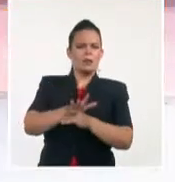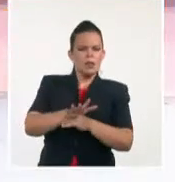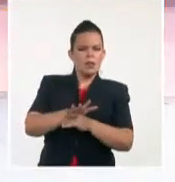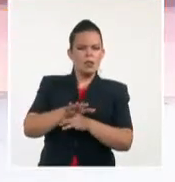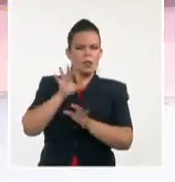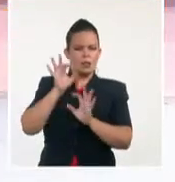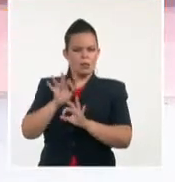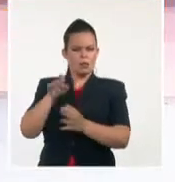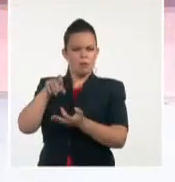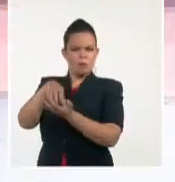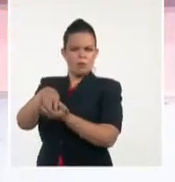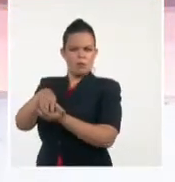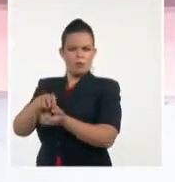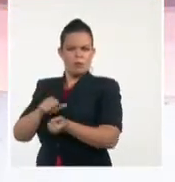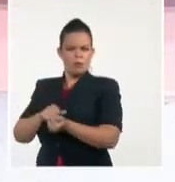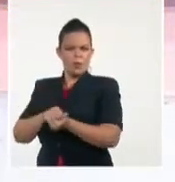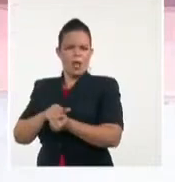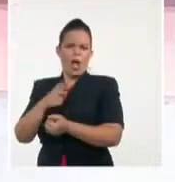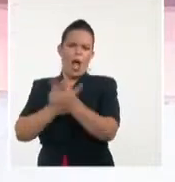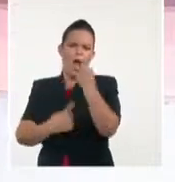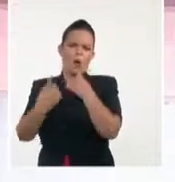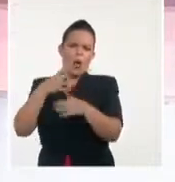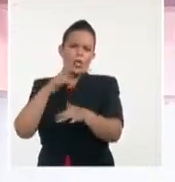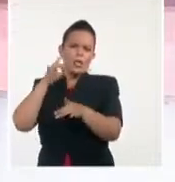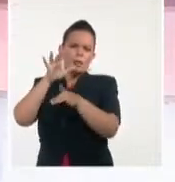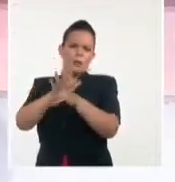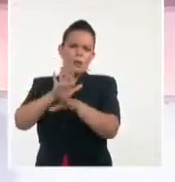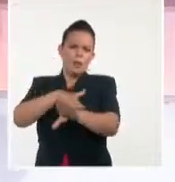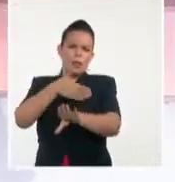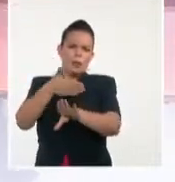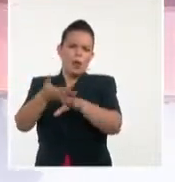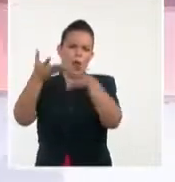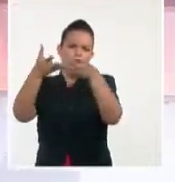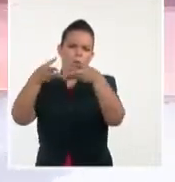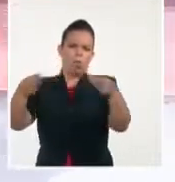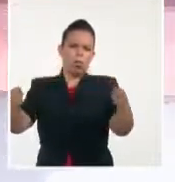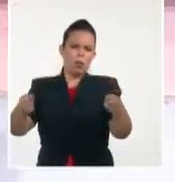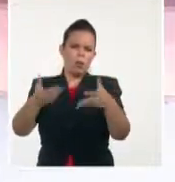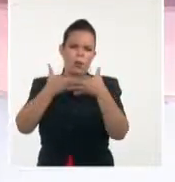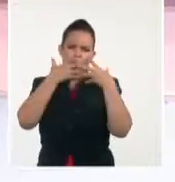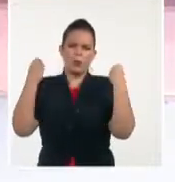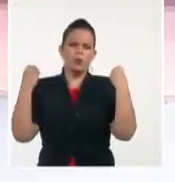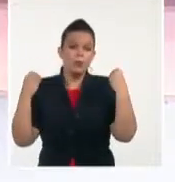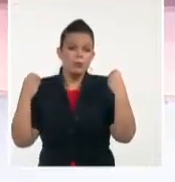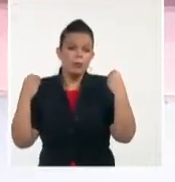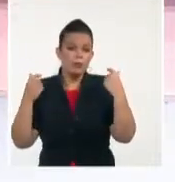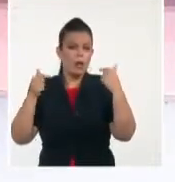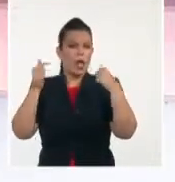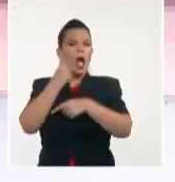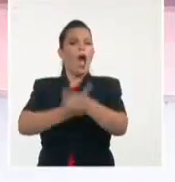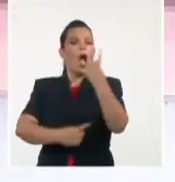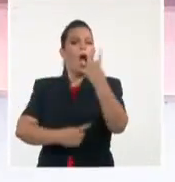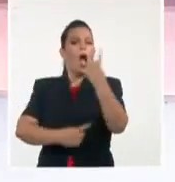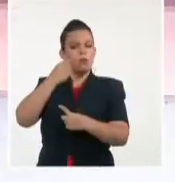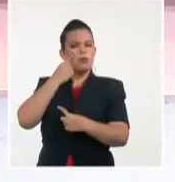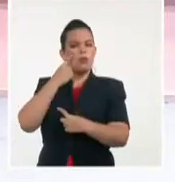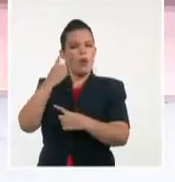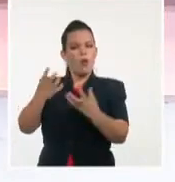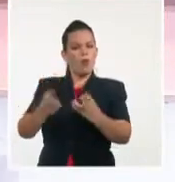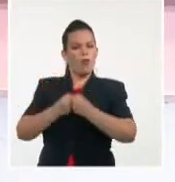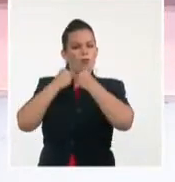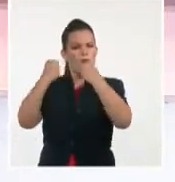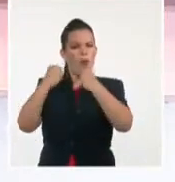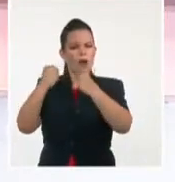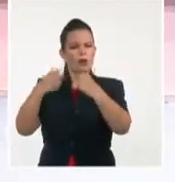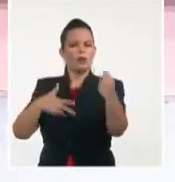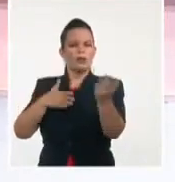tienen posibilidad de desarrollo. Sin embargo, hay algunas que salen y usted ve que tiene ya un germen de desarrollo, ve